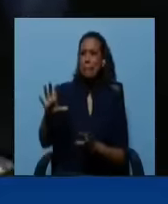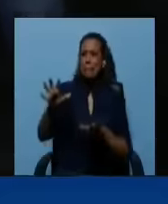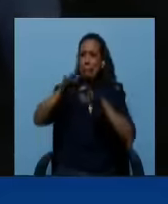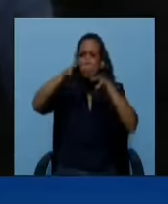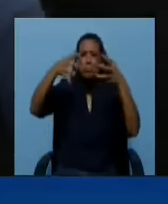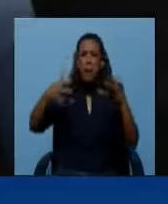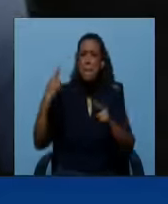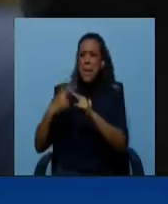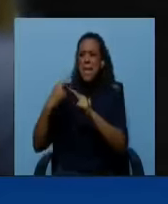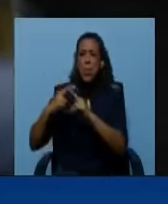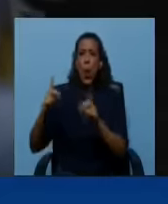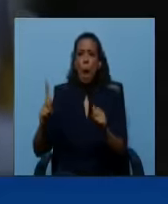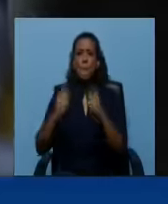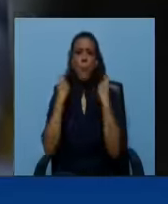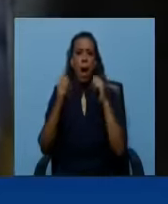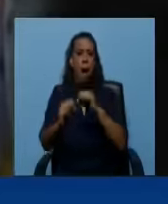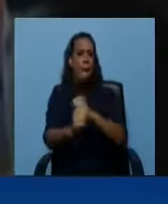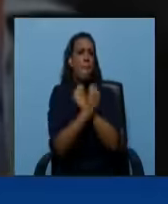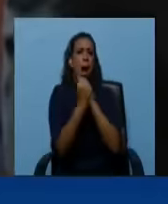estratosférico